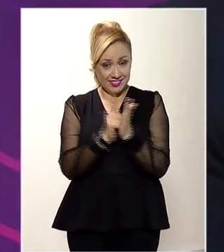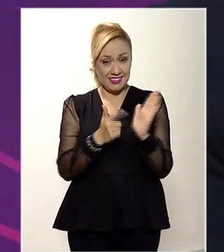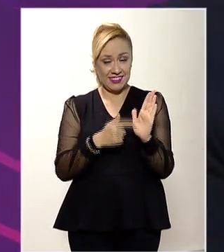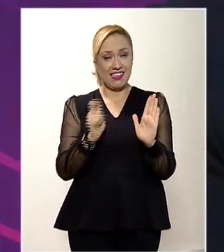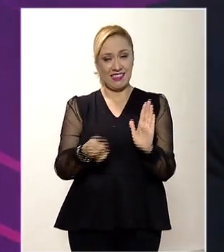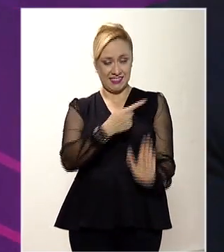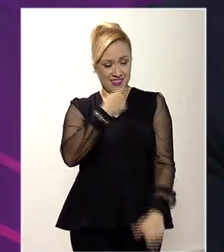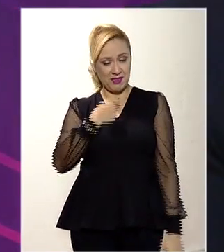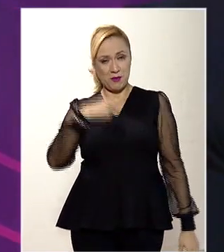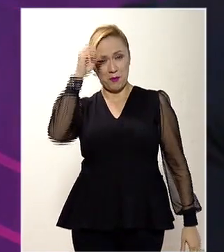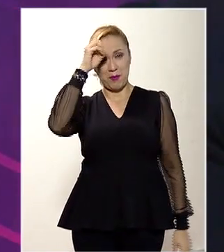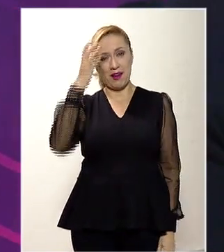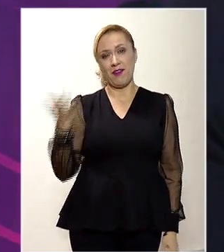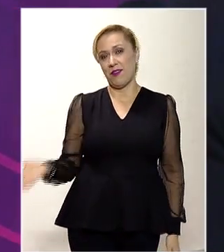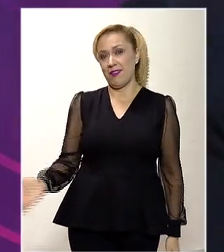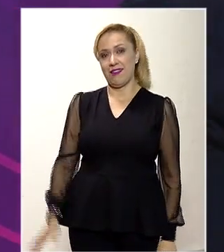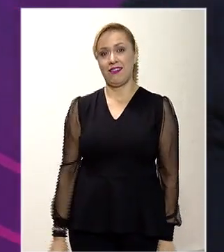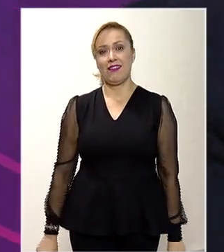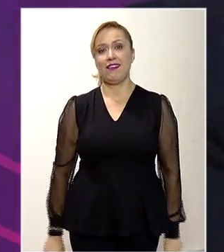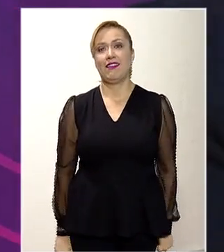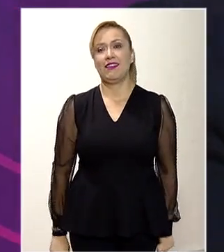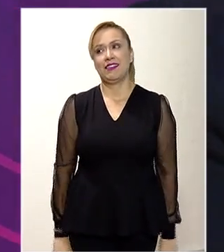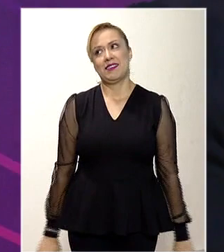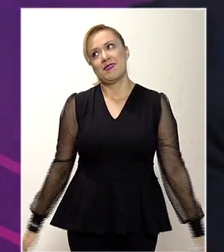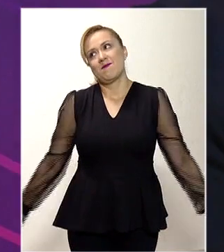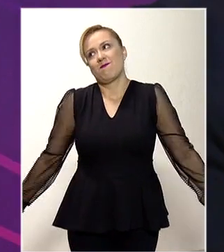opinión te merece? Mira,